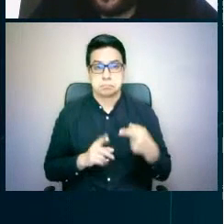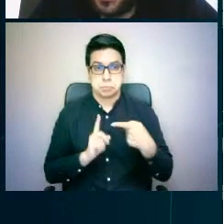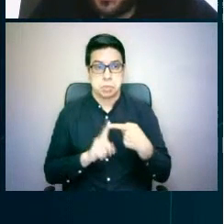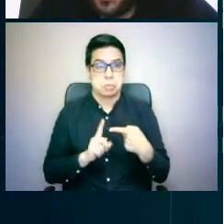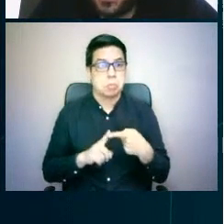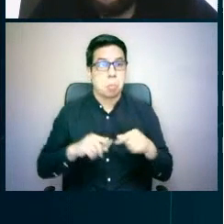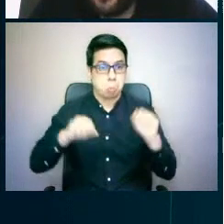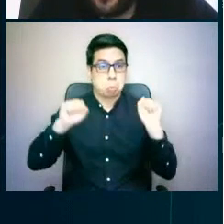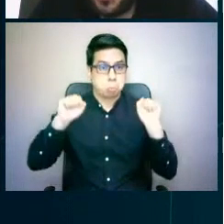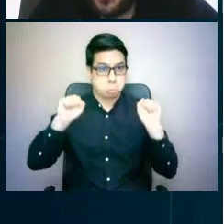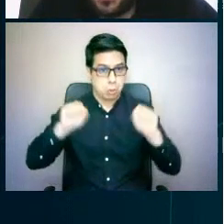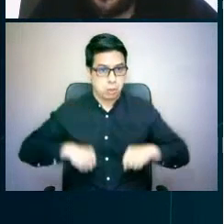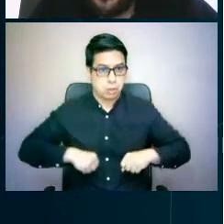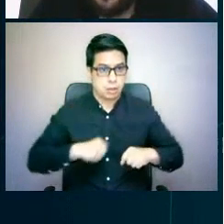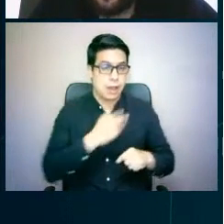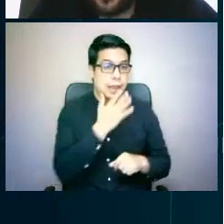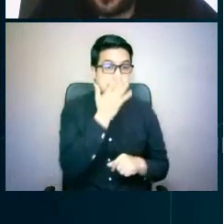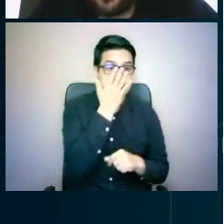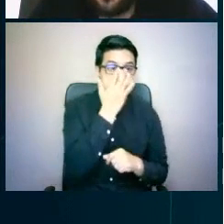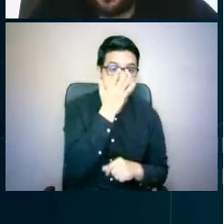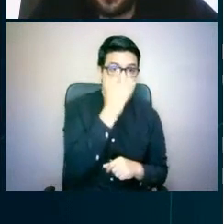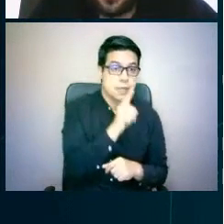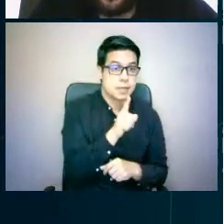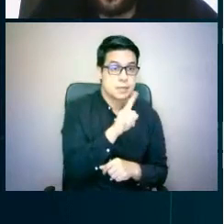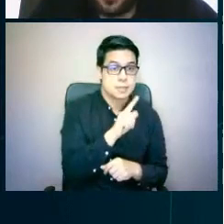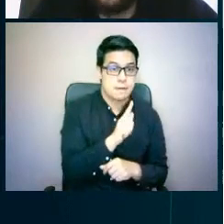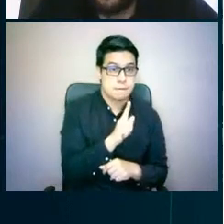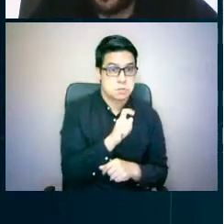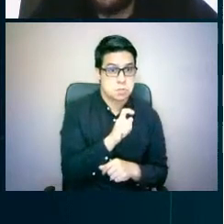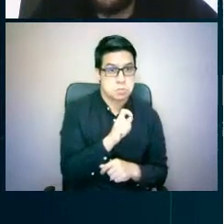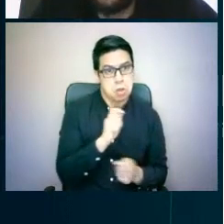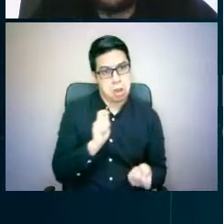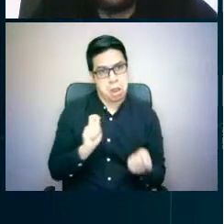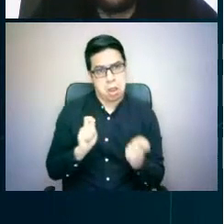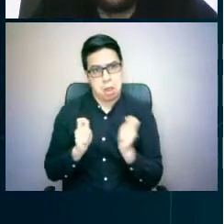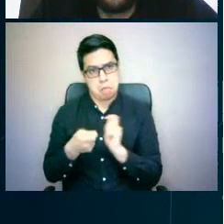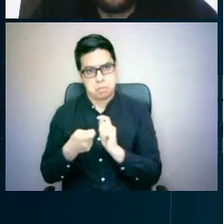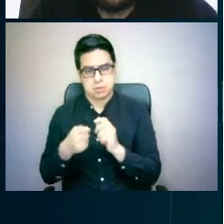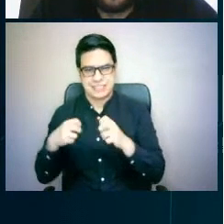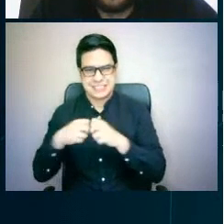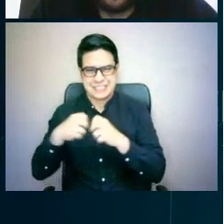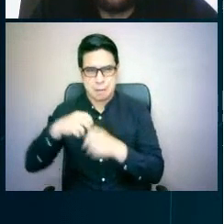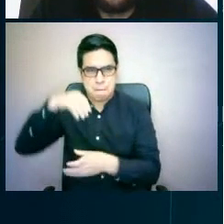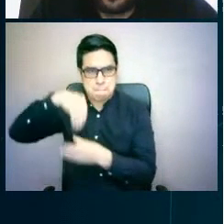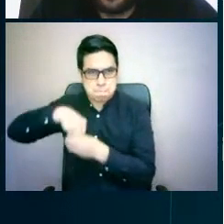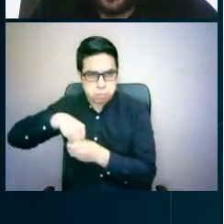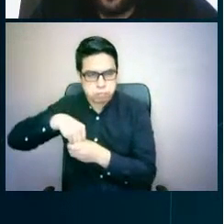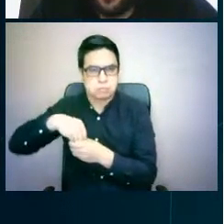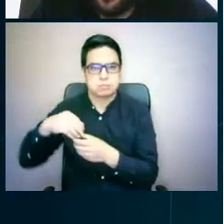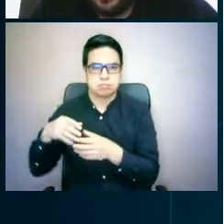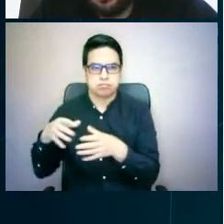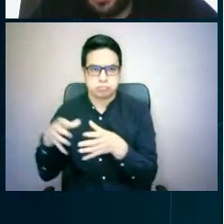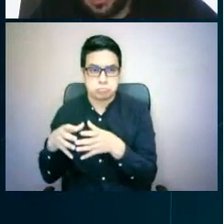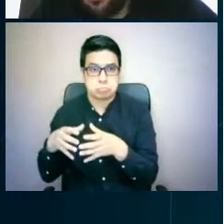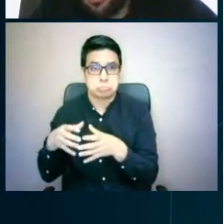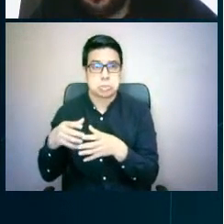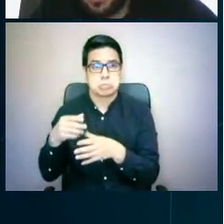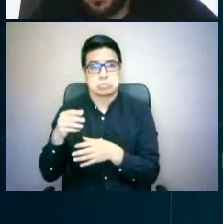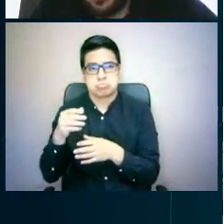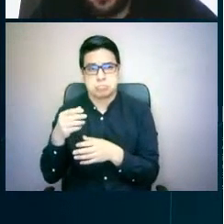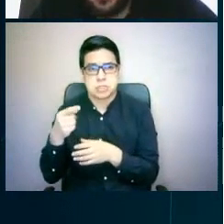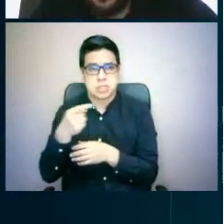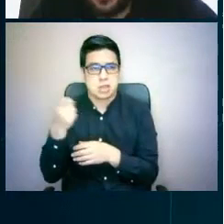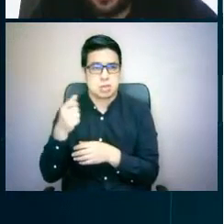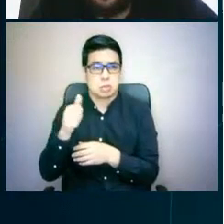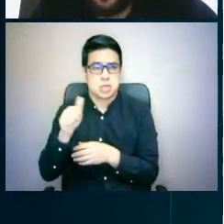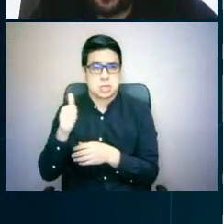nivel mundial el cambio de aislante en sus estaciones encapsuladas para el nivel de tensión de 110 kilovoltios, pues